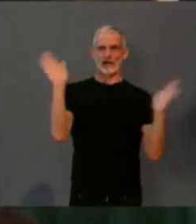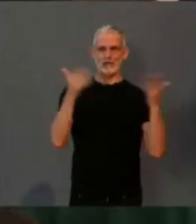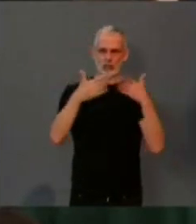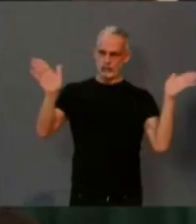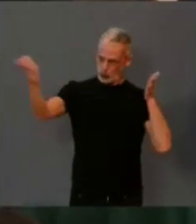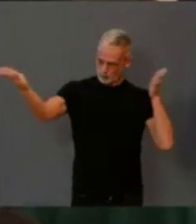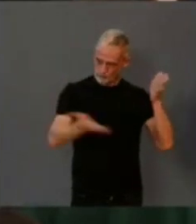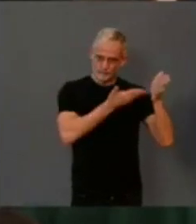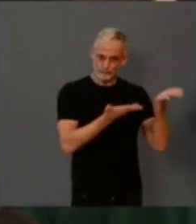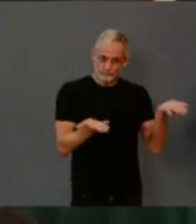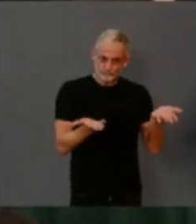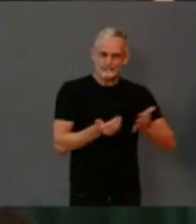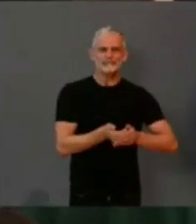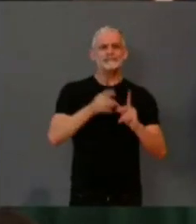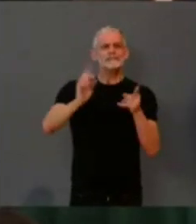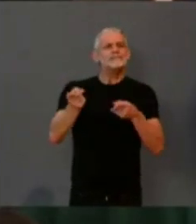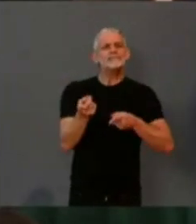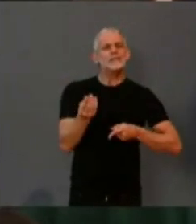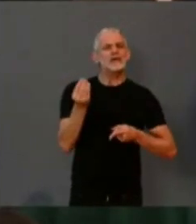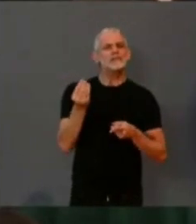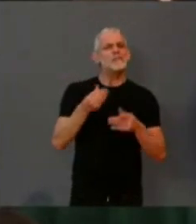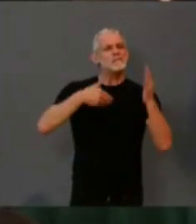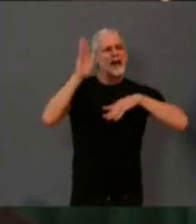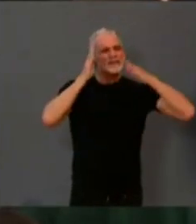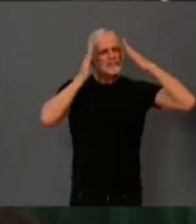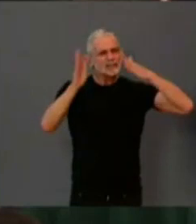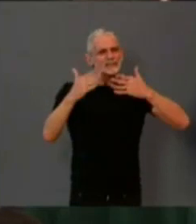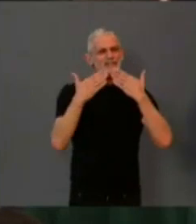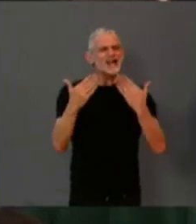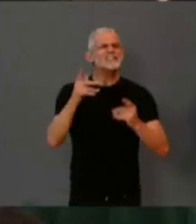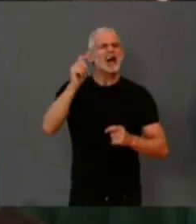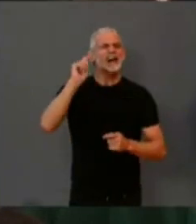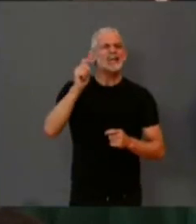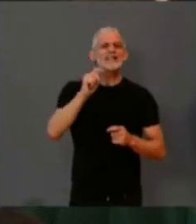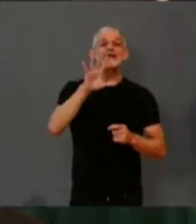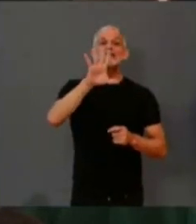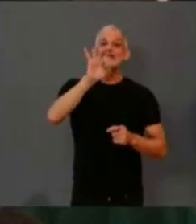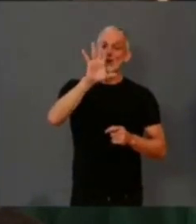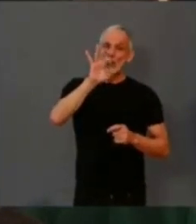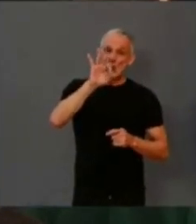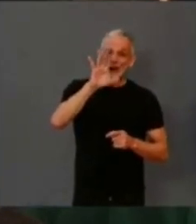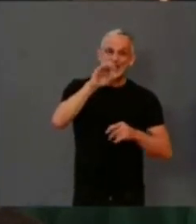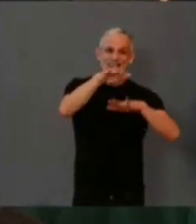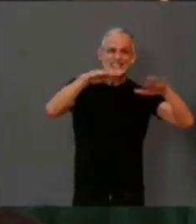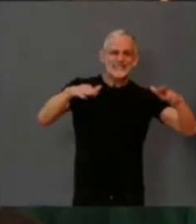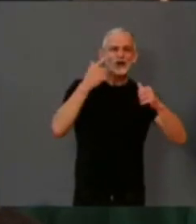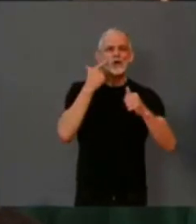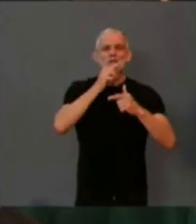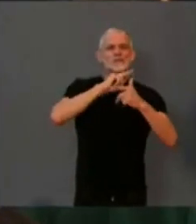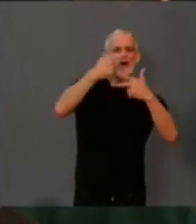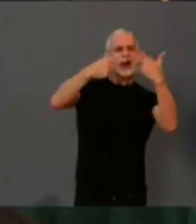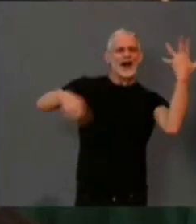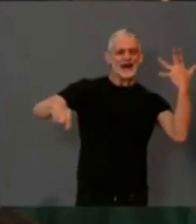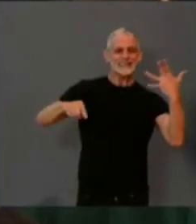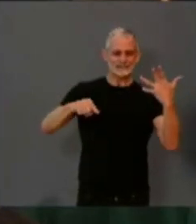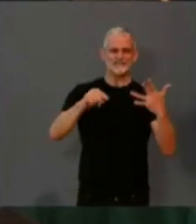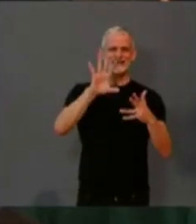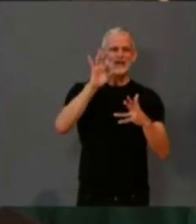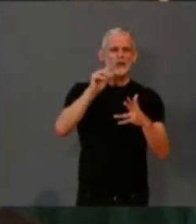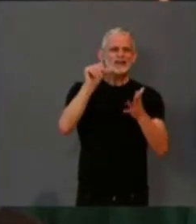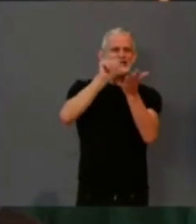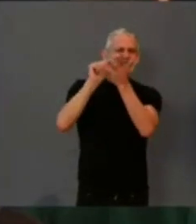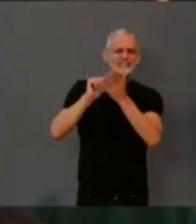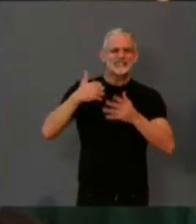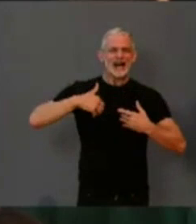abrió sus puertas y a lo en particular a los 50 chicos Chicas chicas de varios